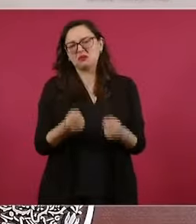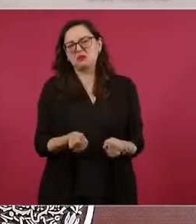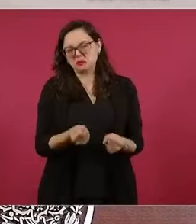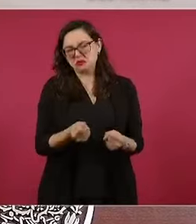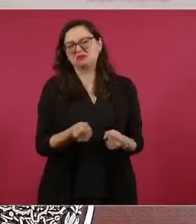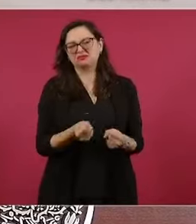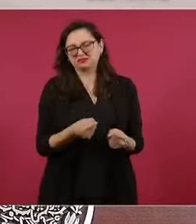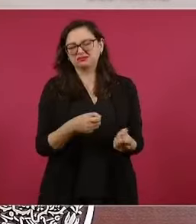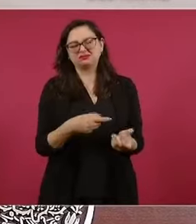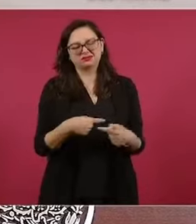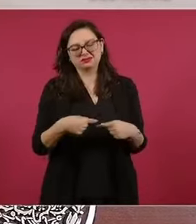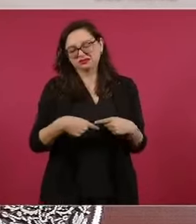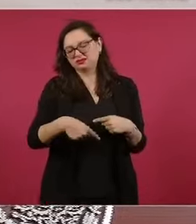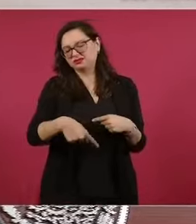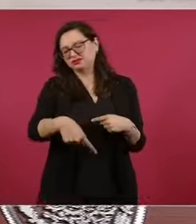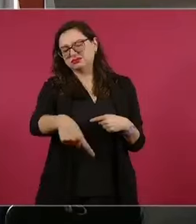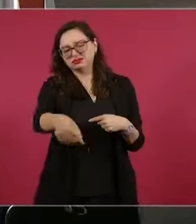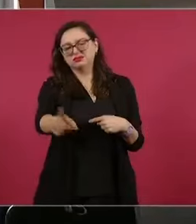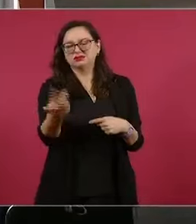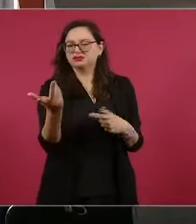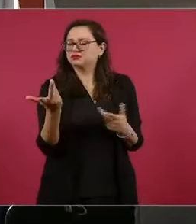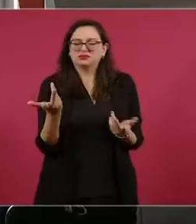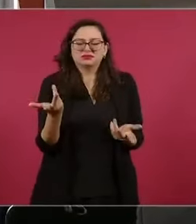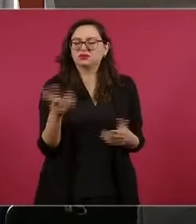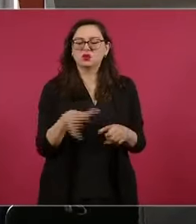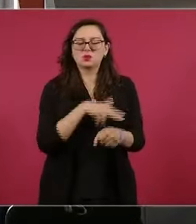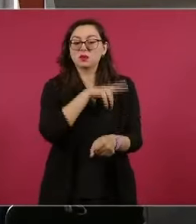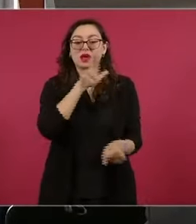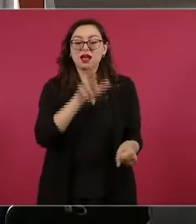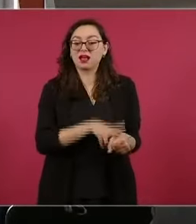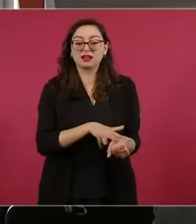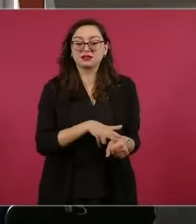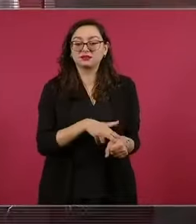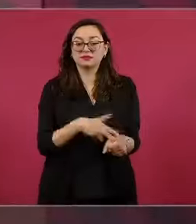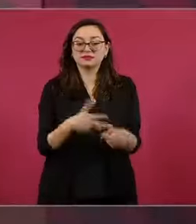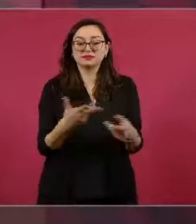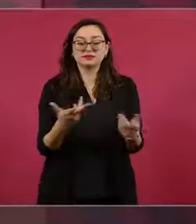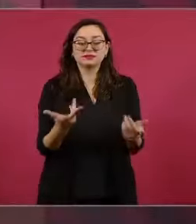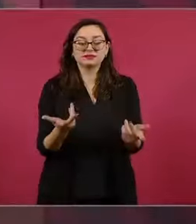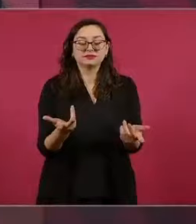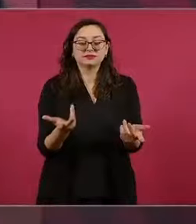que unos periodistas, ¿no?, que son los